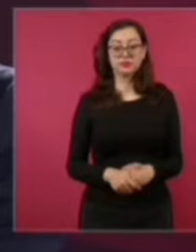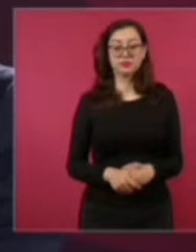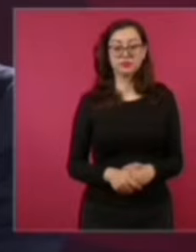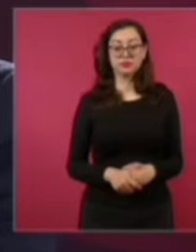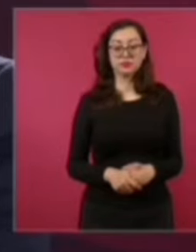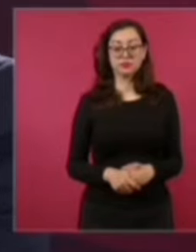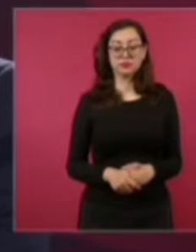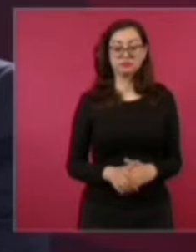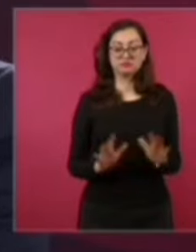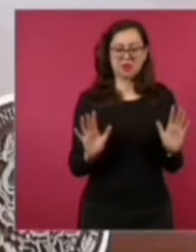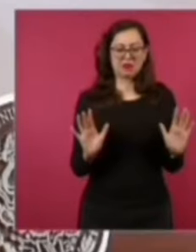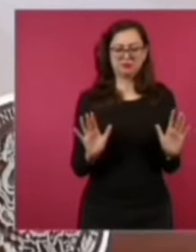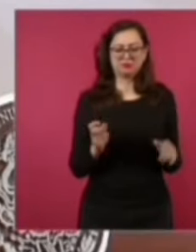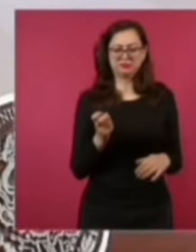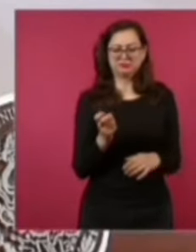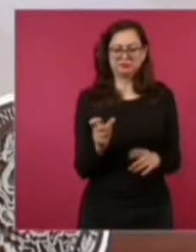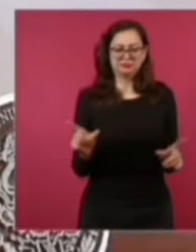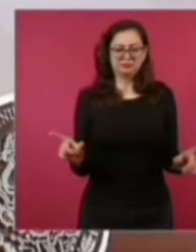Nada más.